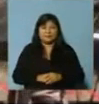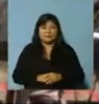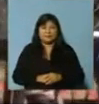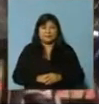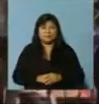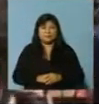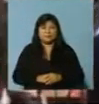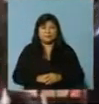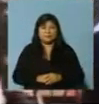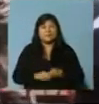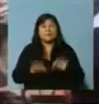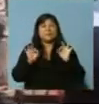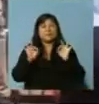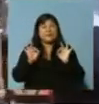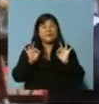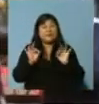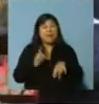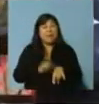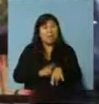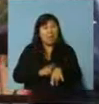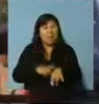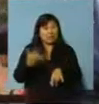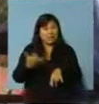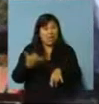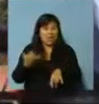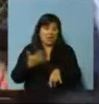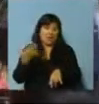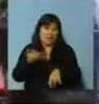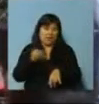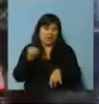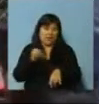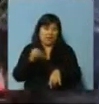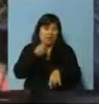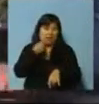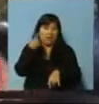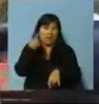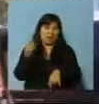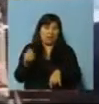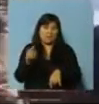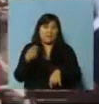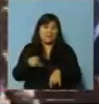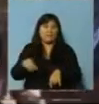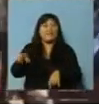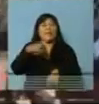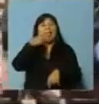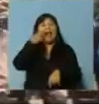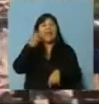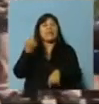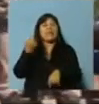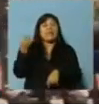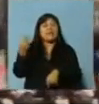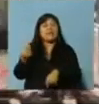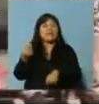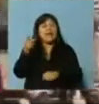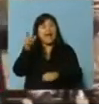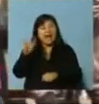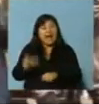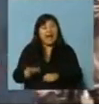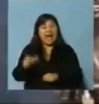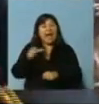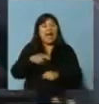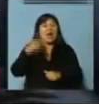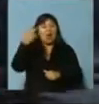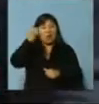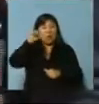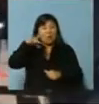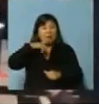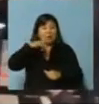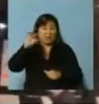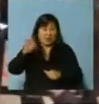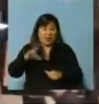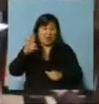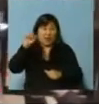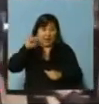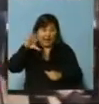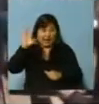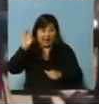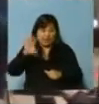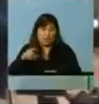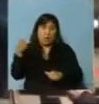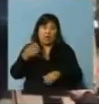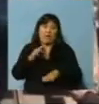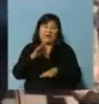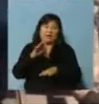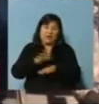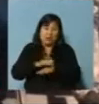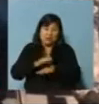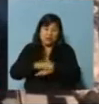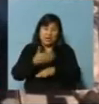Y ha llegado el momento, por eso y para ello le voy a pedir al ingeniero Ernesto Vaccaro, gerente general de